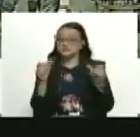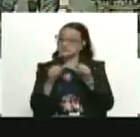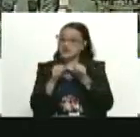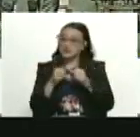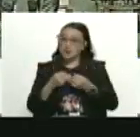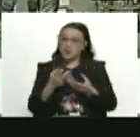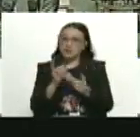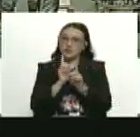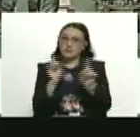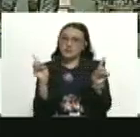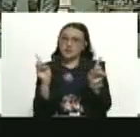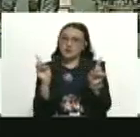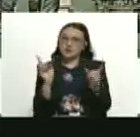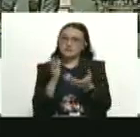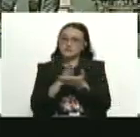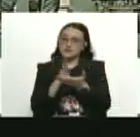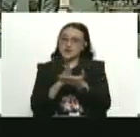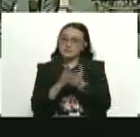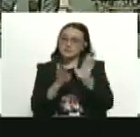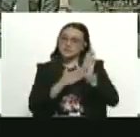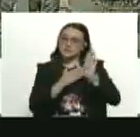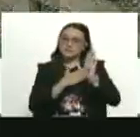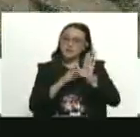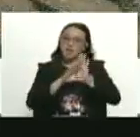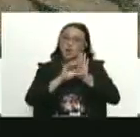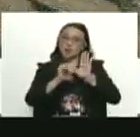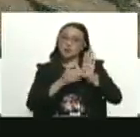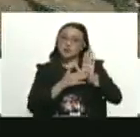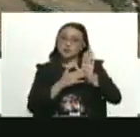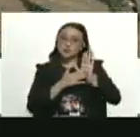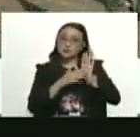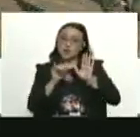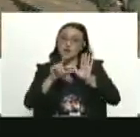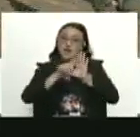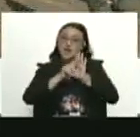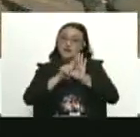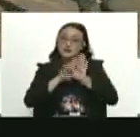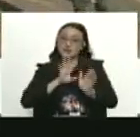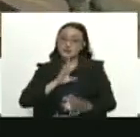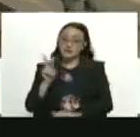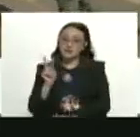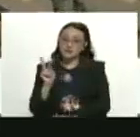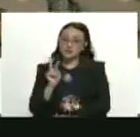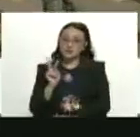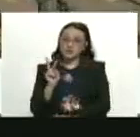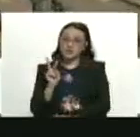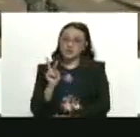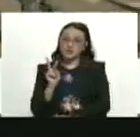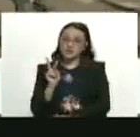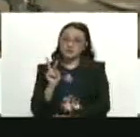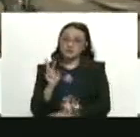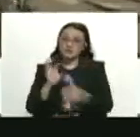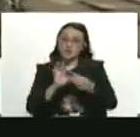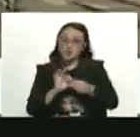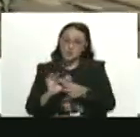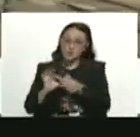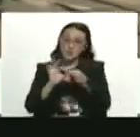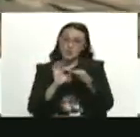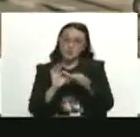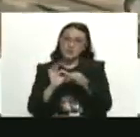democracia, siempre en estricto apego a la Constitución y a las leyes de la República. Por lo que en unidad